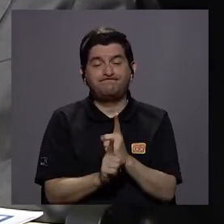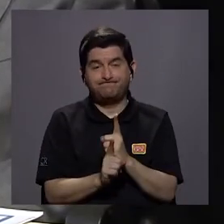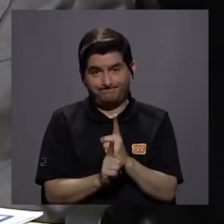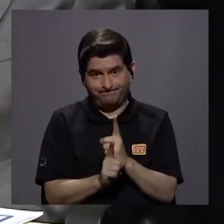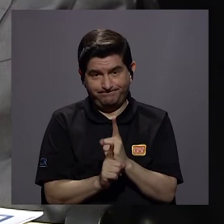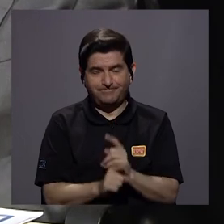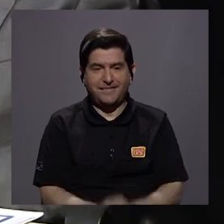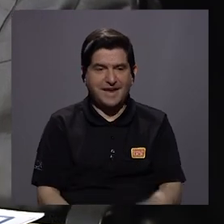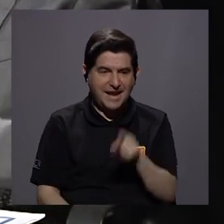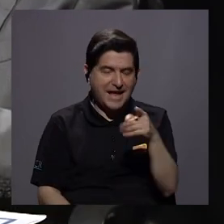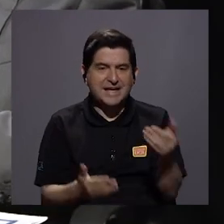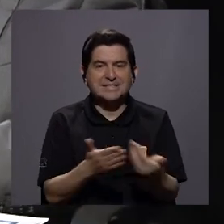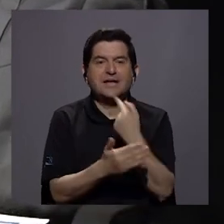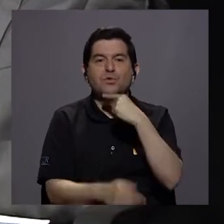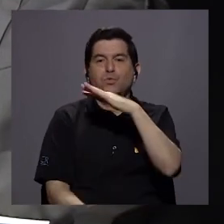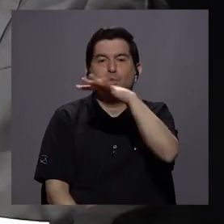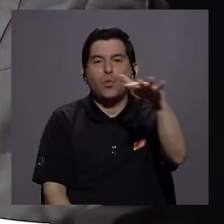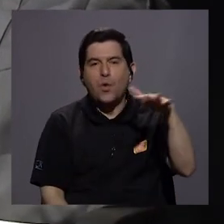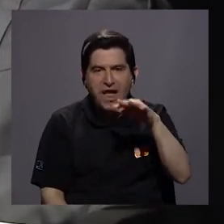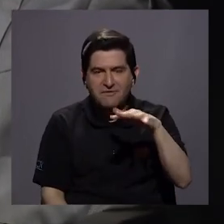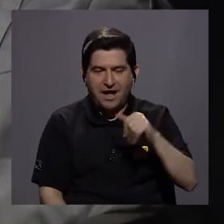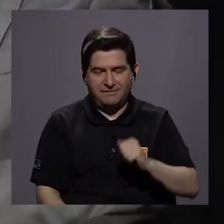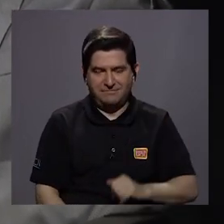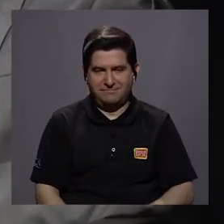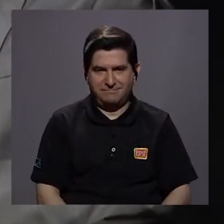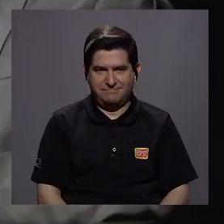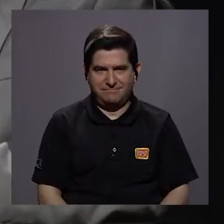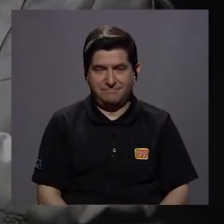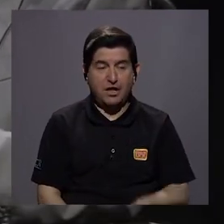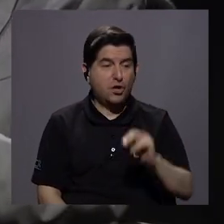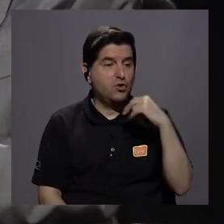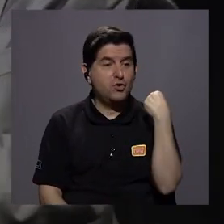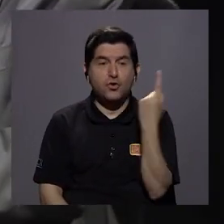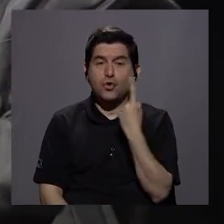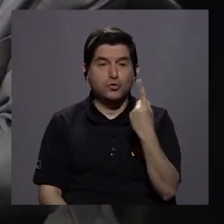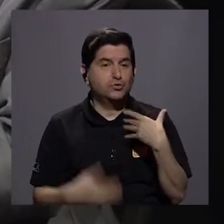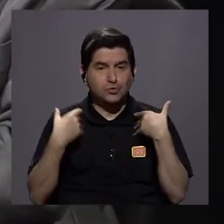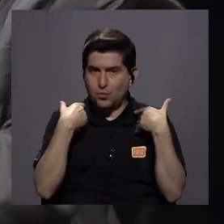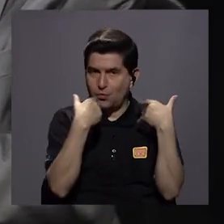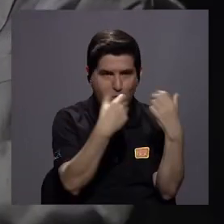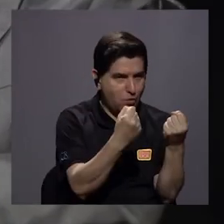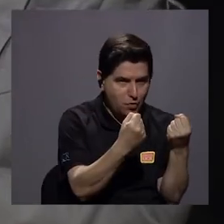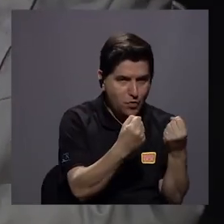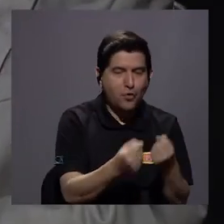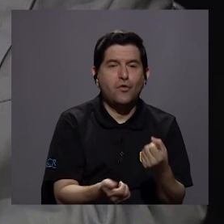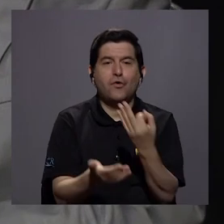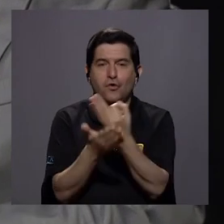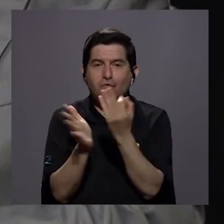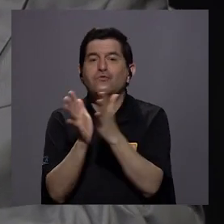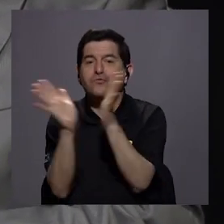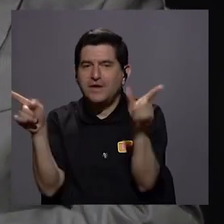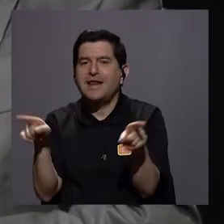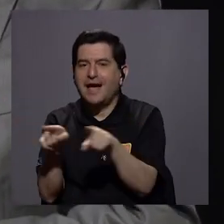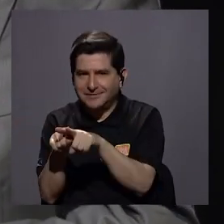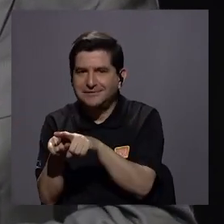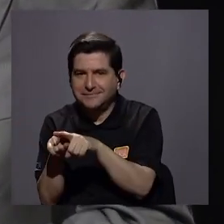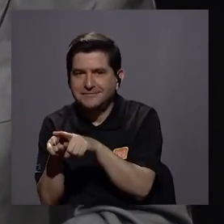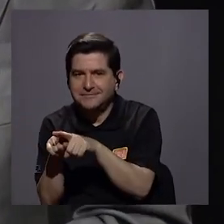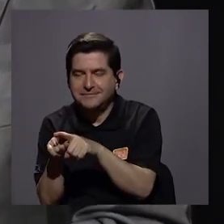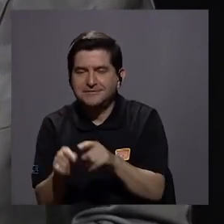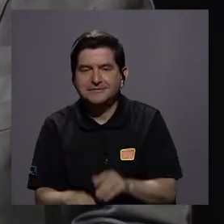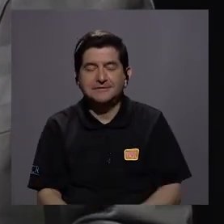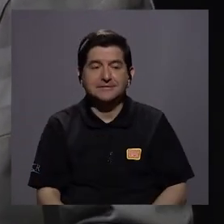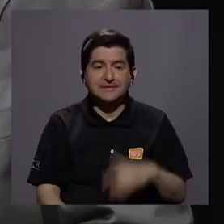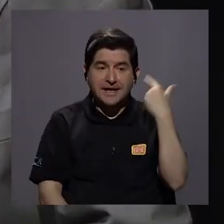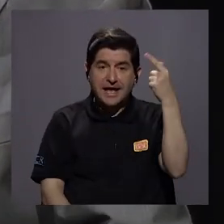entonces, frente a esa nueva realidad, que no solamente es sanitaria, sino que es de las finanzas públicas, entonces